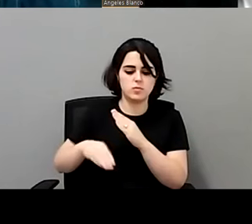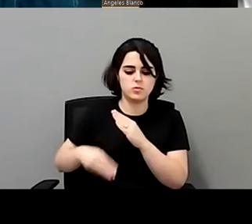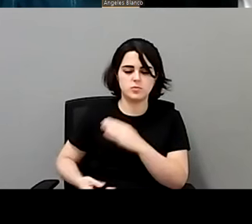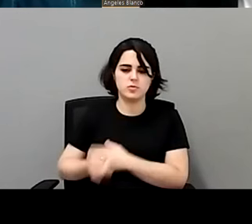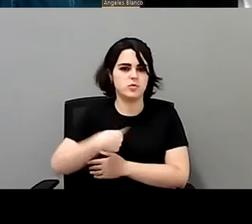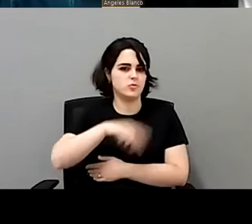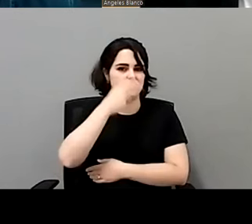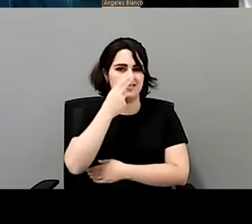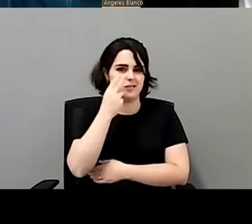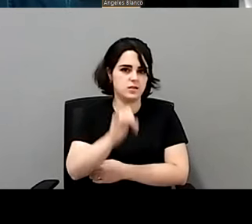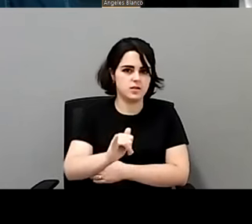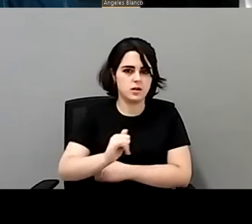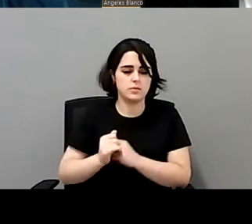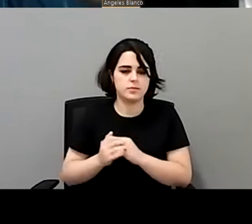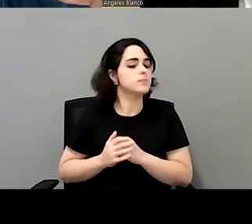interesa.